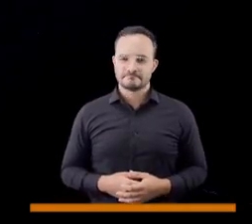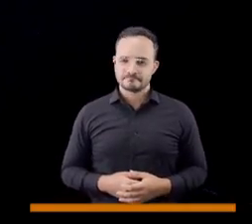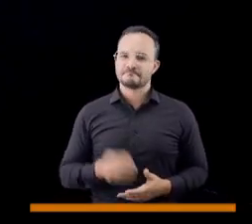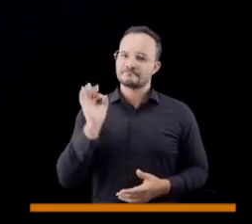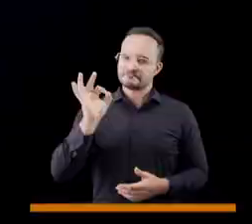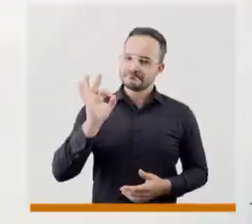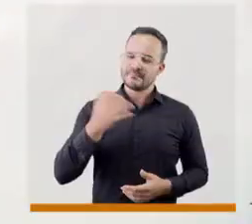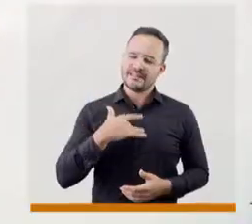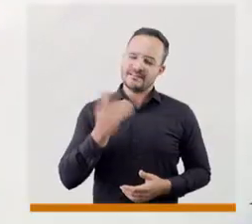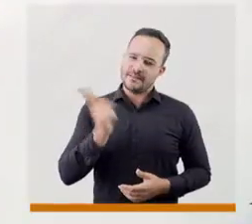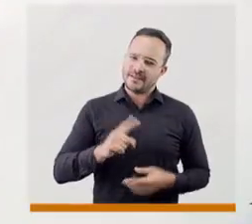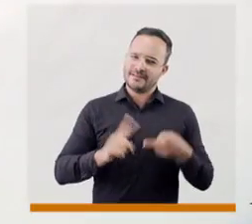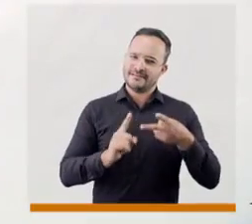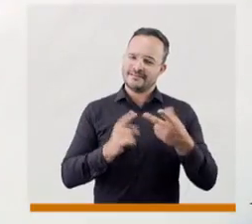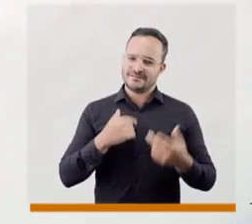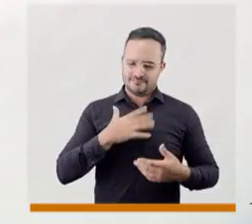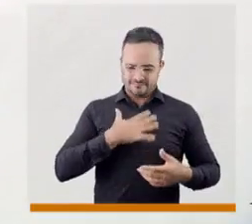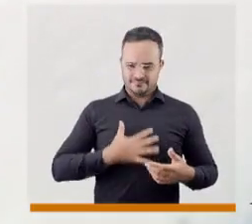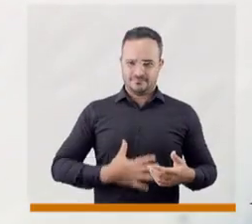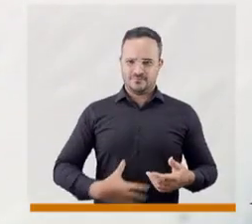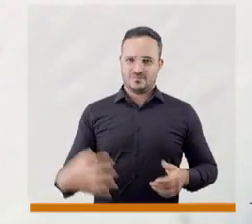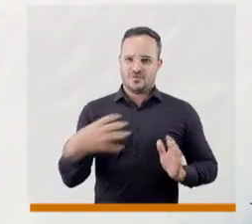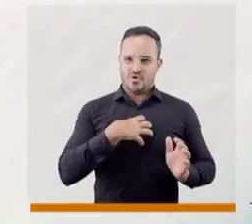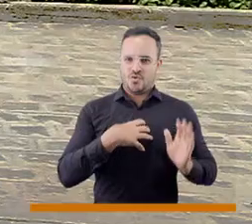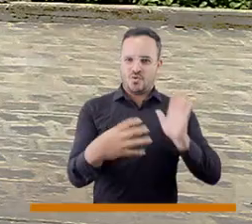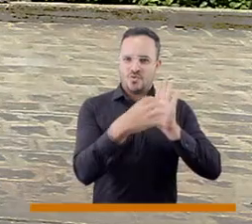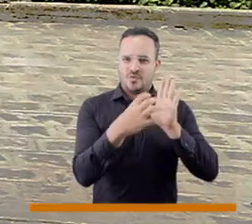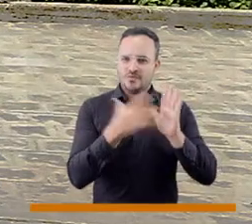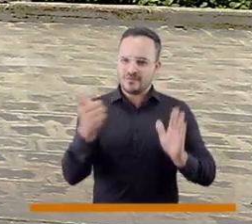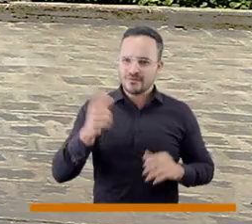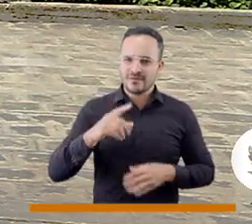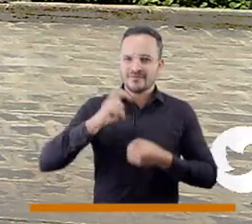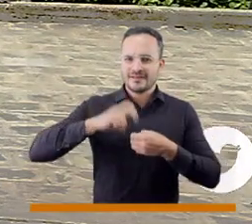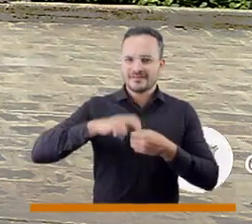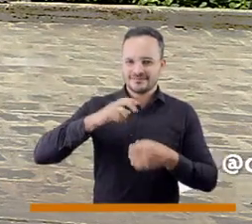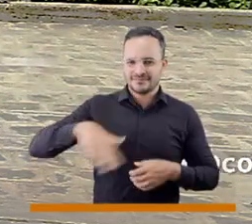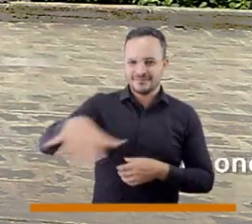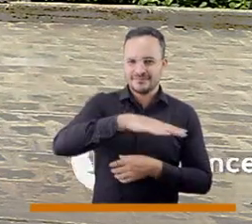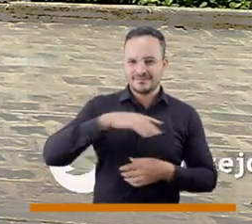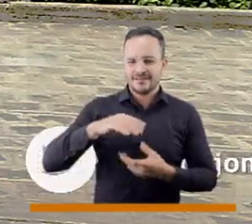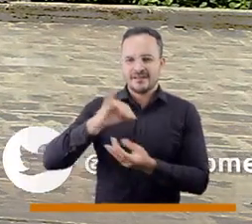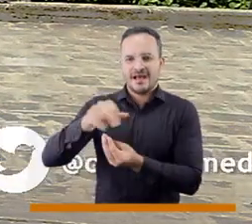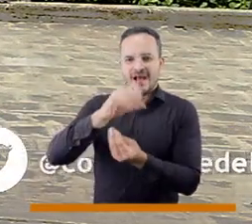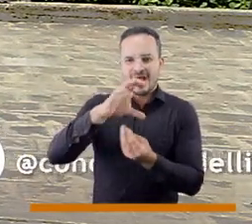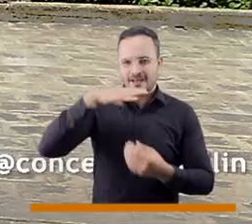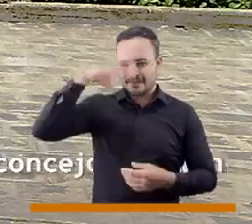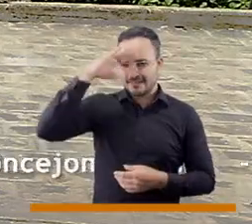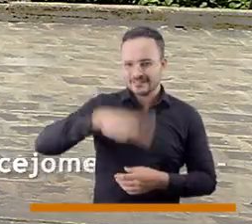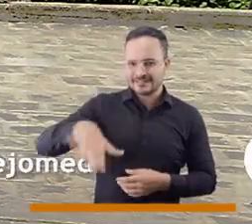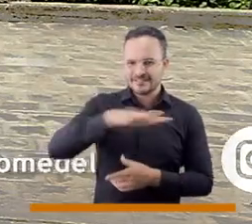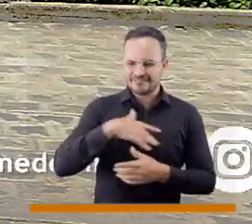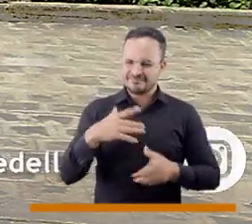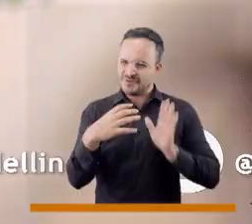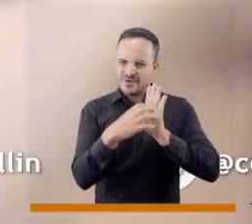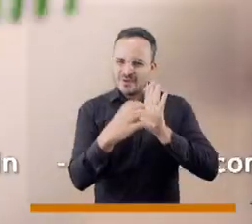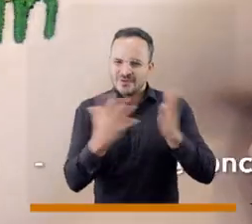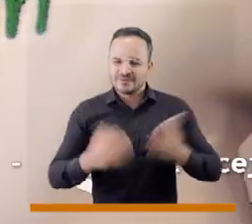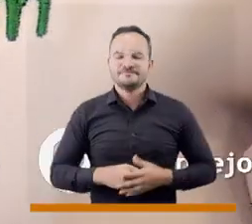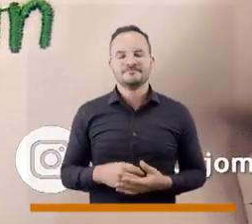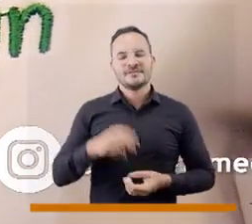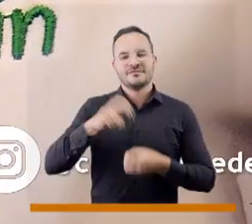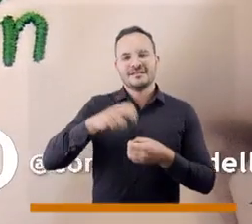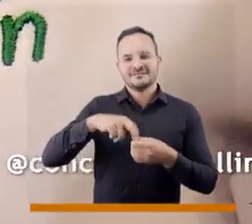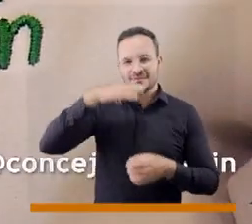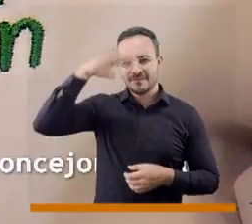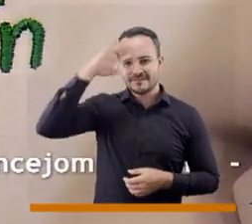veo también un logo muy inspirador en su camisa, don Mario, de Fede Medellín. Cuéntenos un poquito acerca de esto. Bueno,